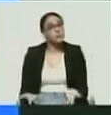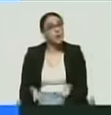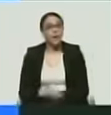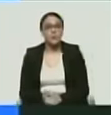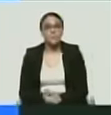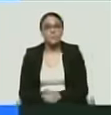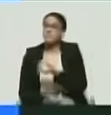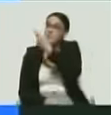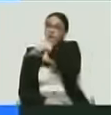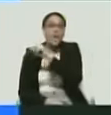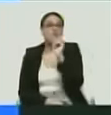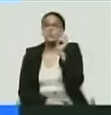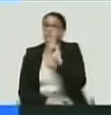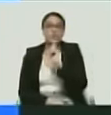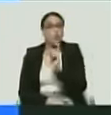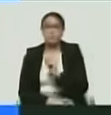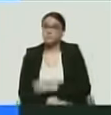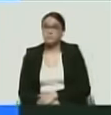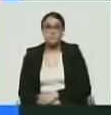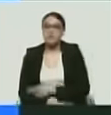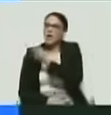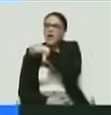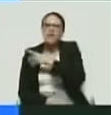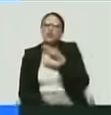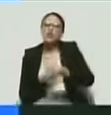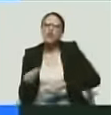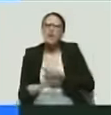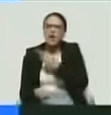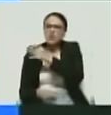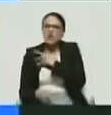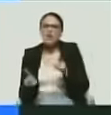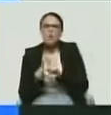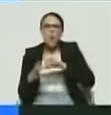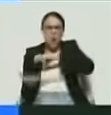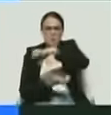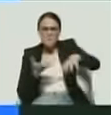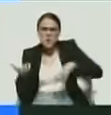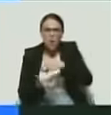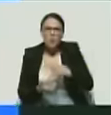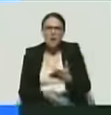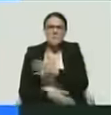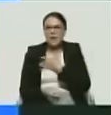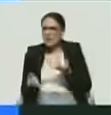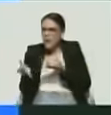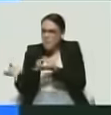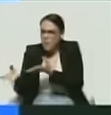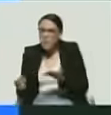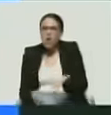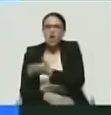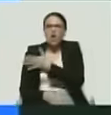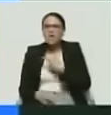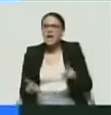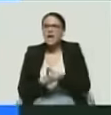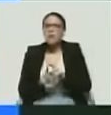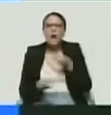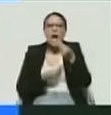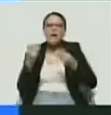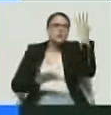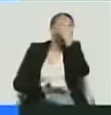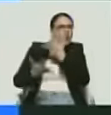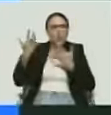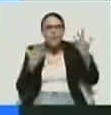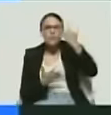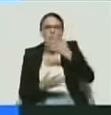Ellos no, curiosamente, ellos van a generar desorden en sus centros de votación y van a tratar también